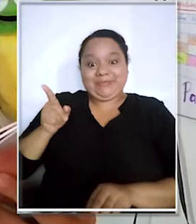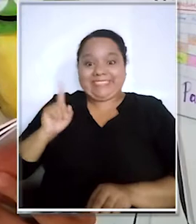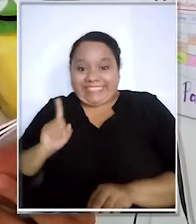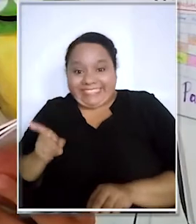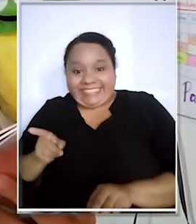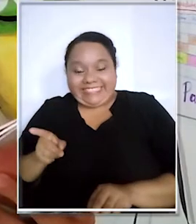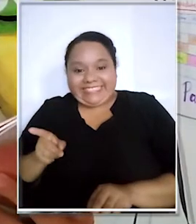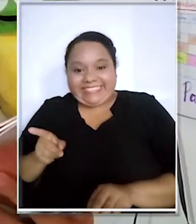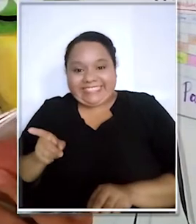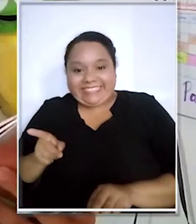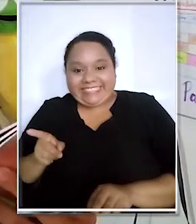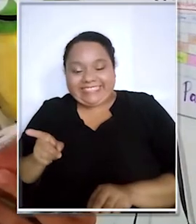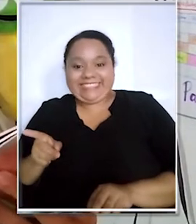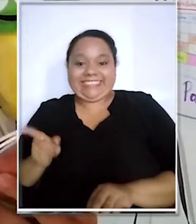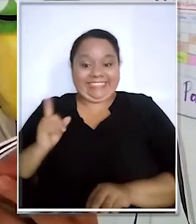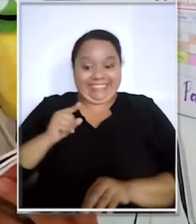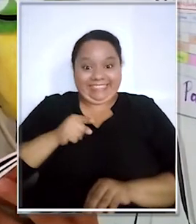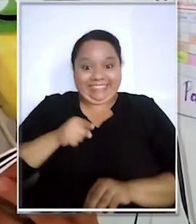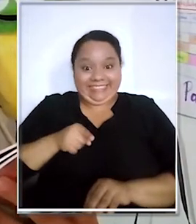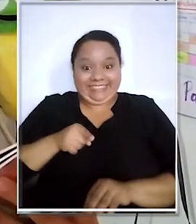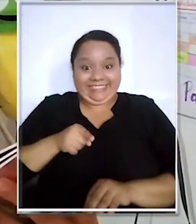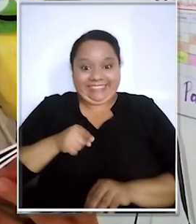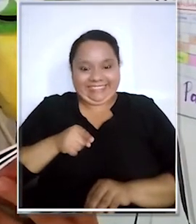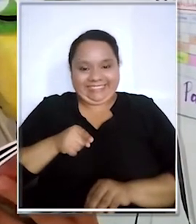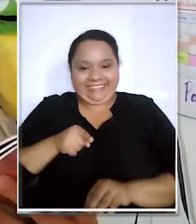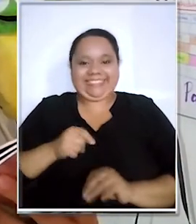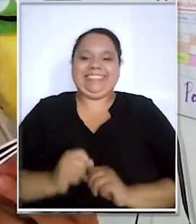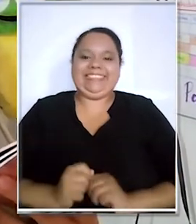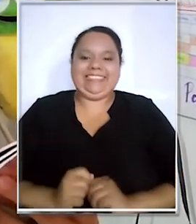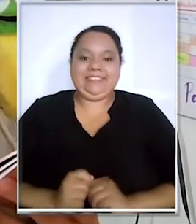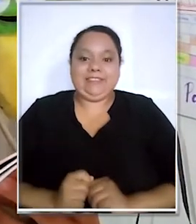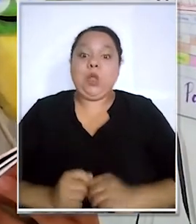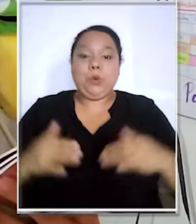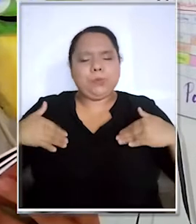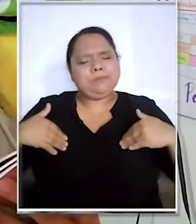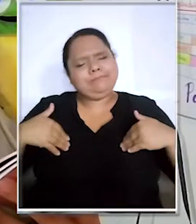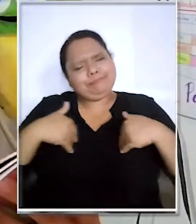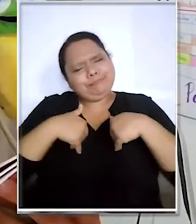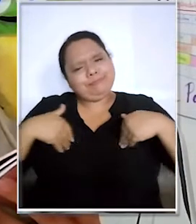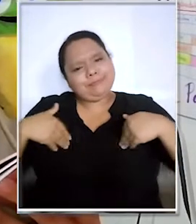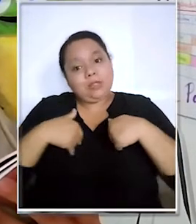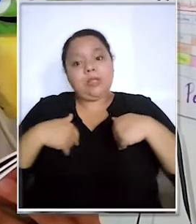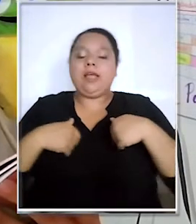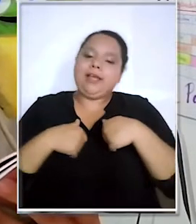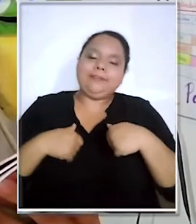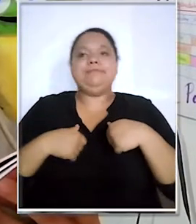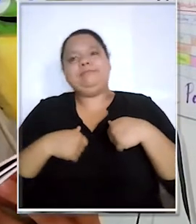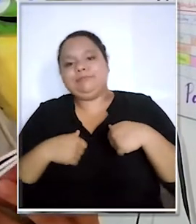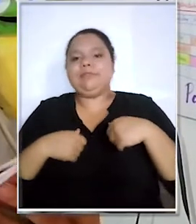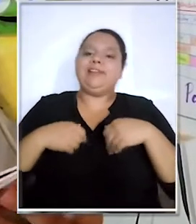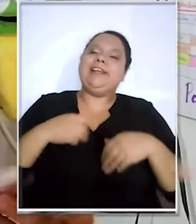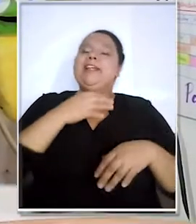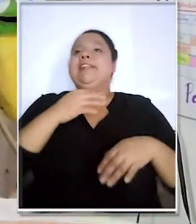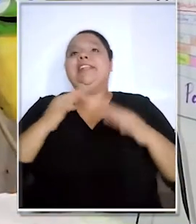guacamayas, el quetzal, el jilguero y paloma subril. Estos animales sirven para adorno